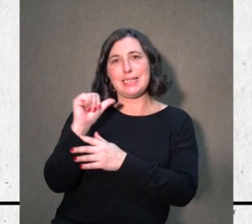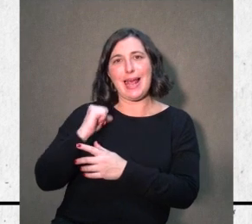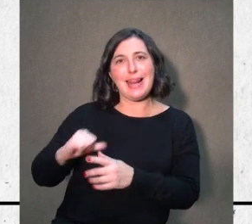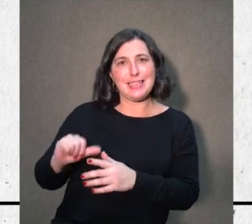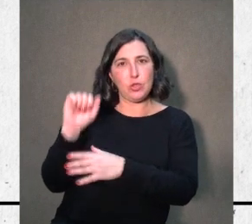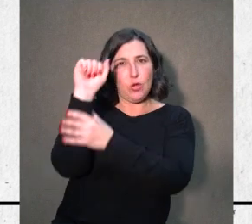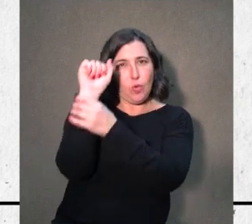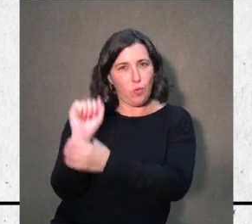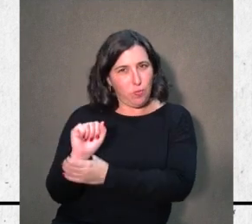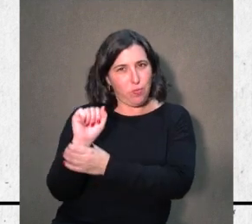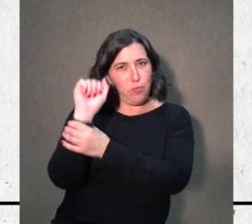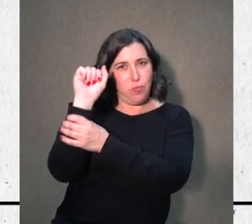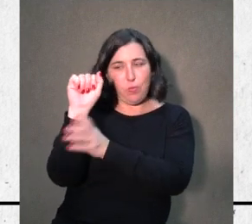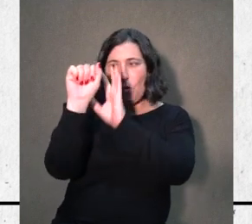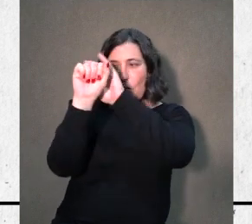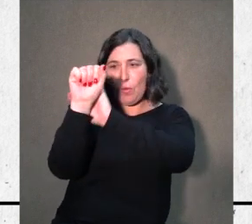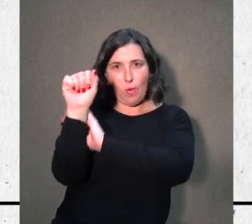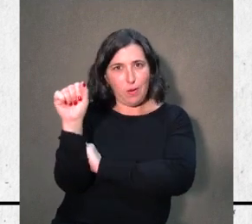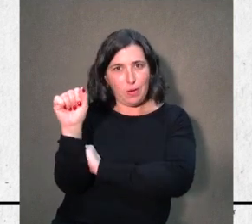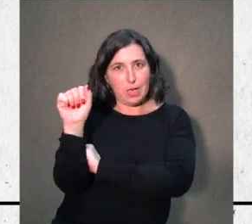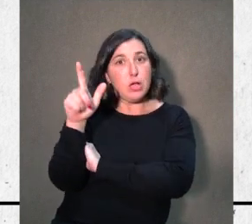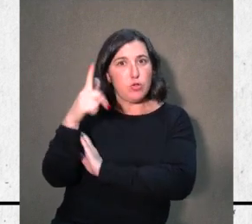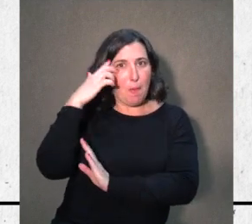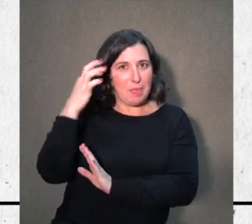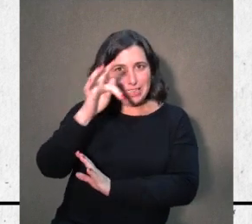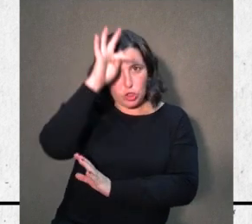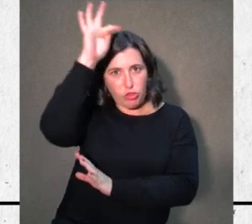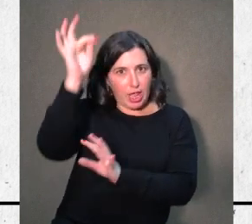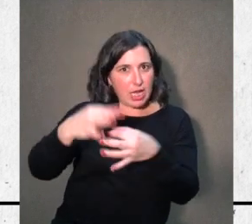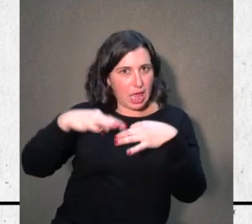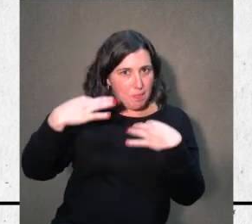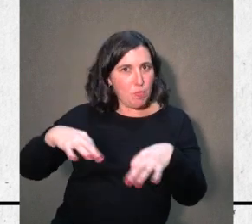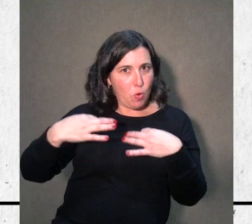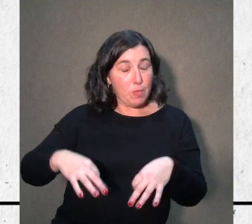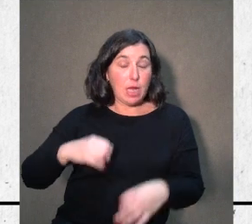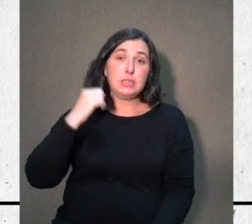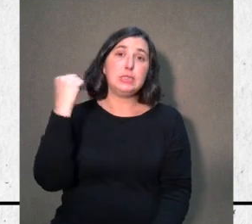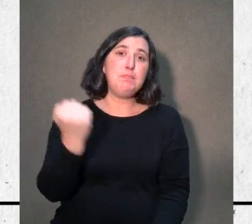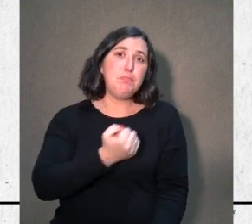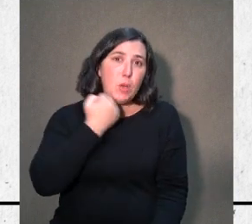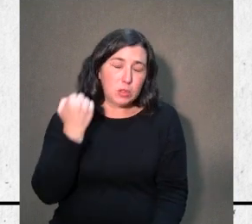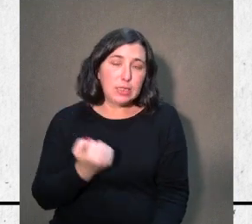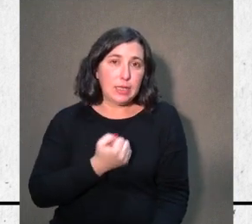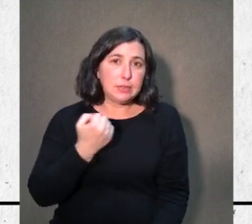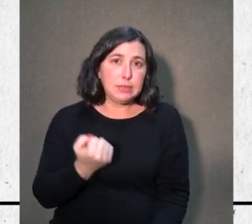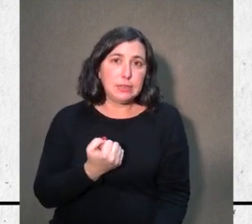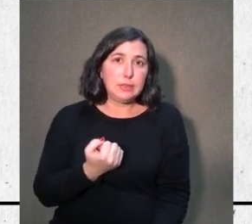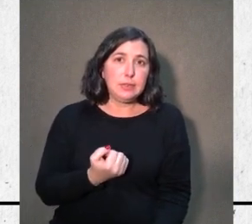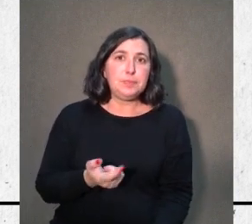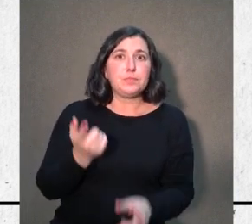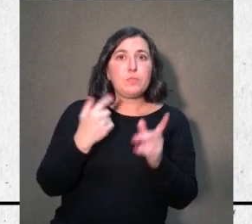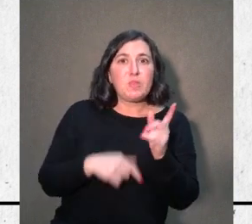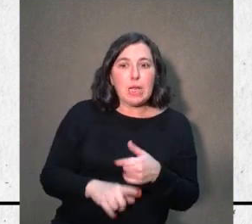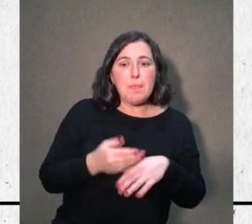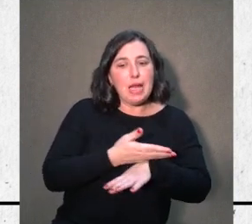que es una muy buena técnica la que él nos transmitió, y muy importante eso, uno con el devenir del trabajo